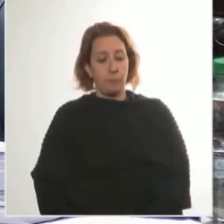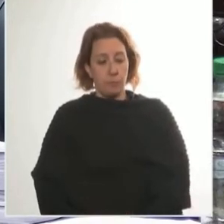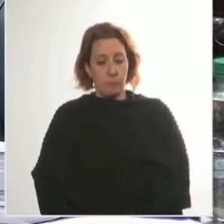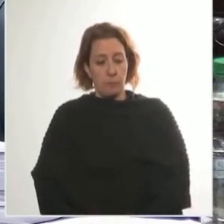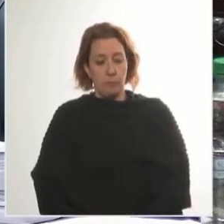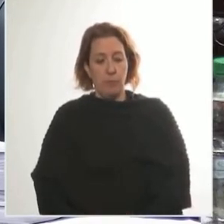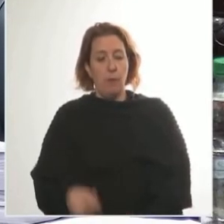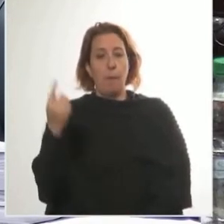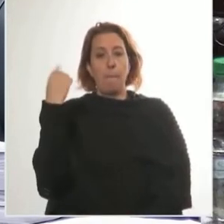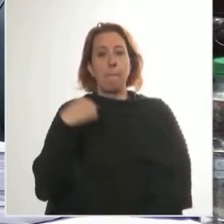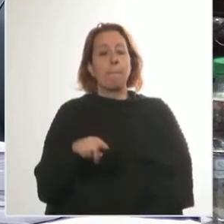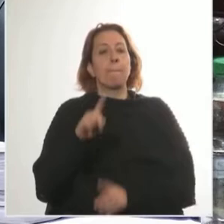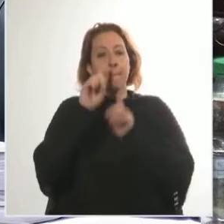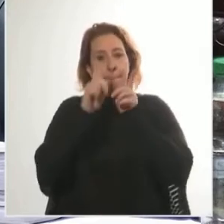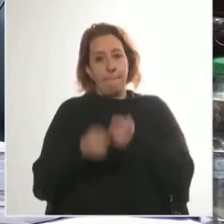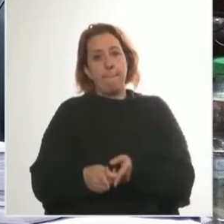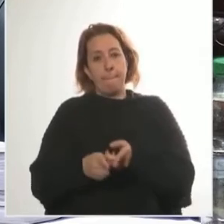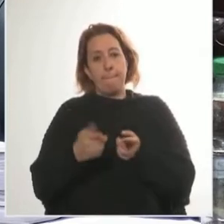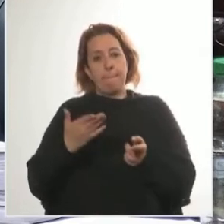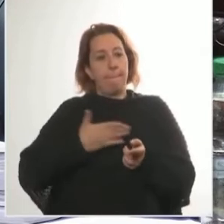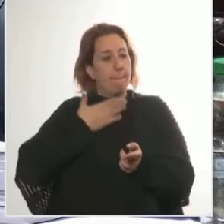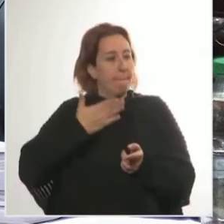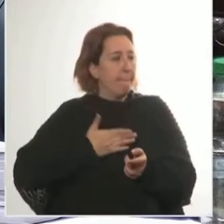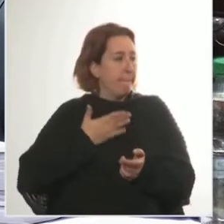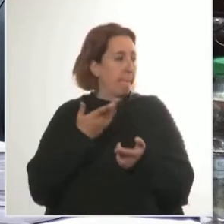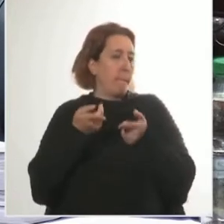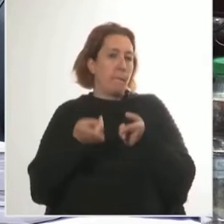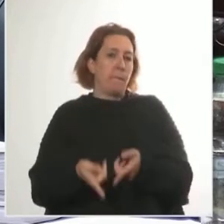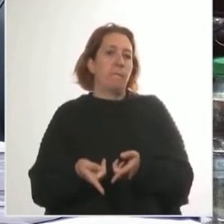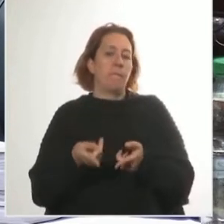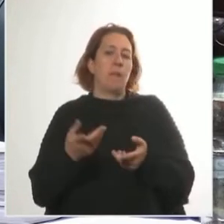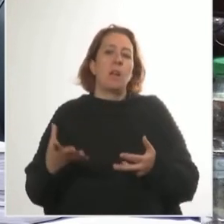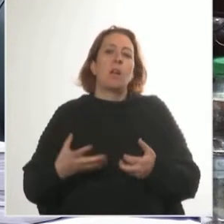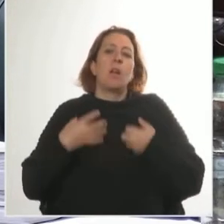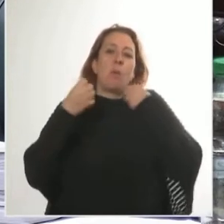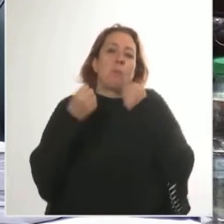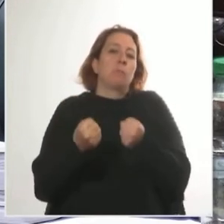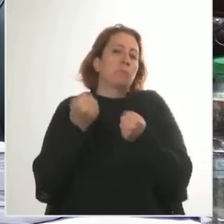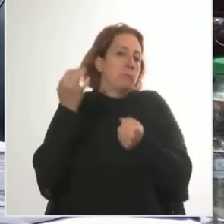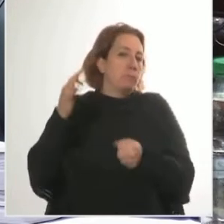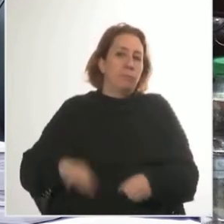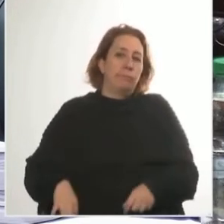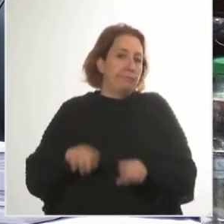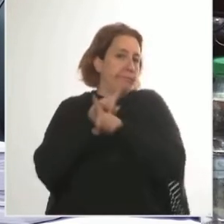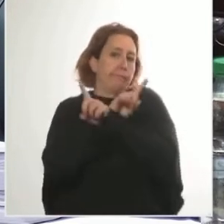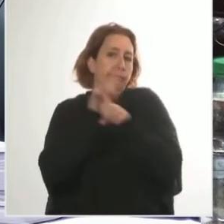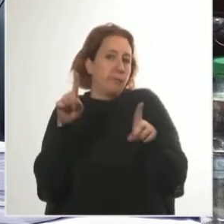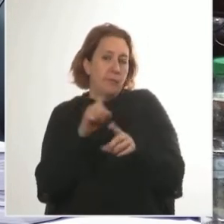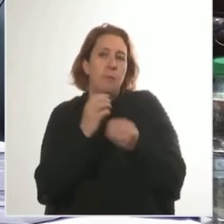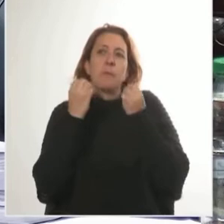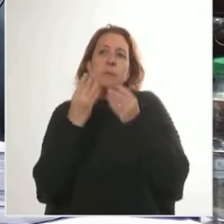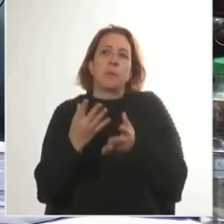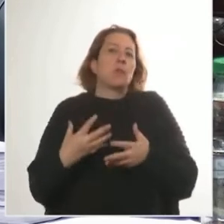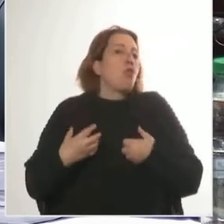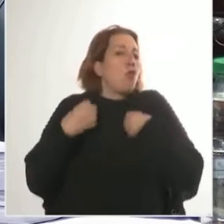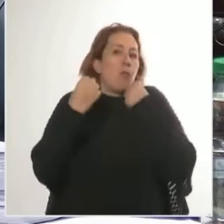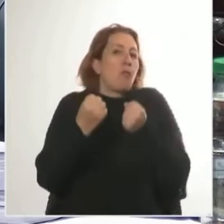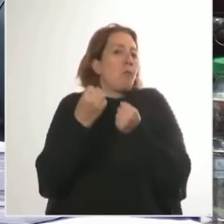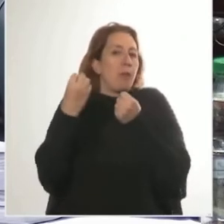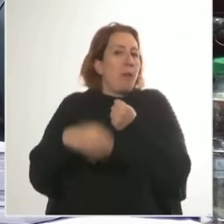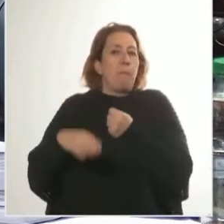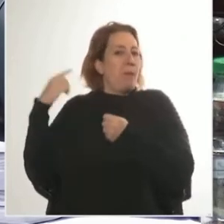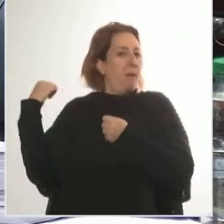Pero también reivindicamos el hecho de que a esto no le llamamos recuperación salarial porque no se recupera lo